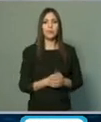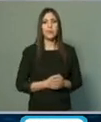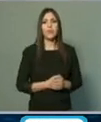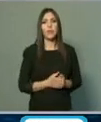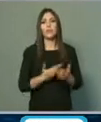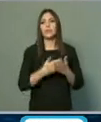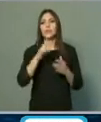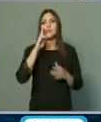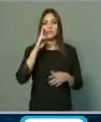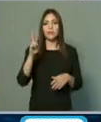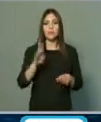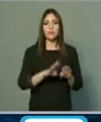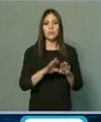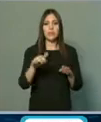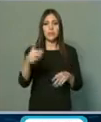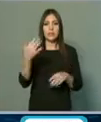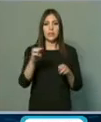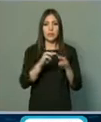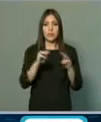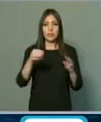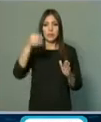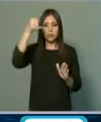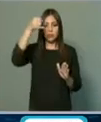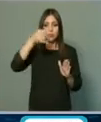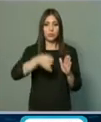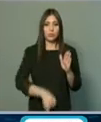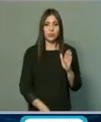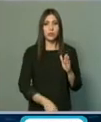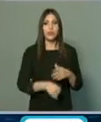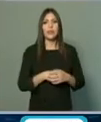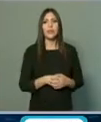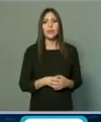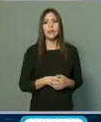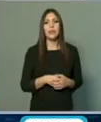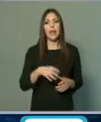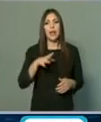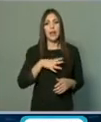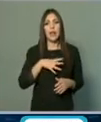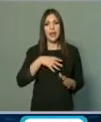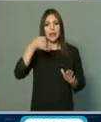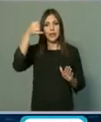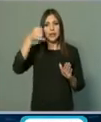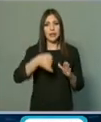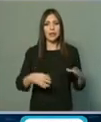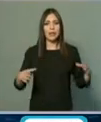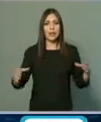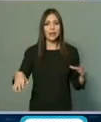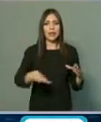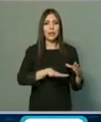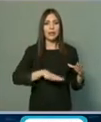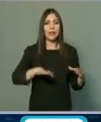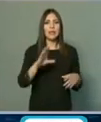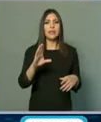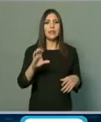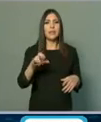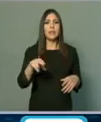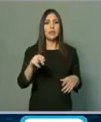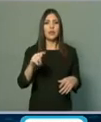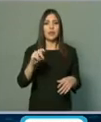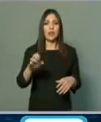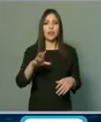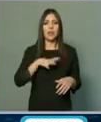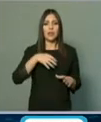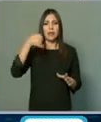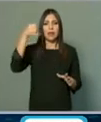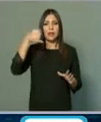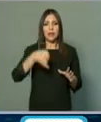una pared de 15 metros de largo. Sí, y sí, es una además pared tiene grande. ahí mismo adentro un cenote. Sí, normalmente estas cuevas tienen un